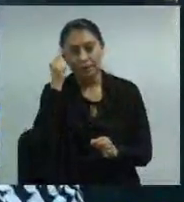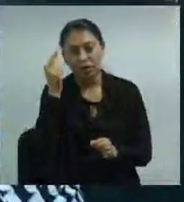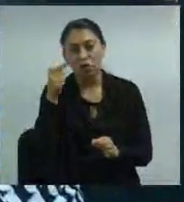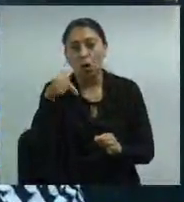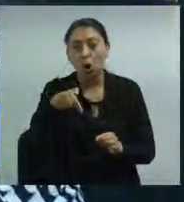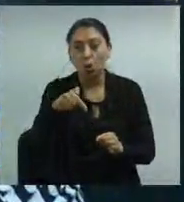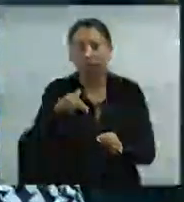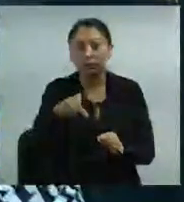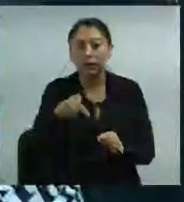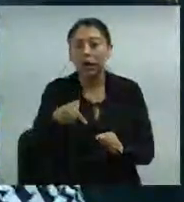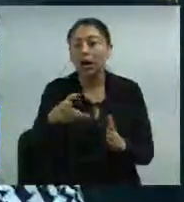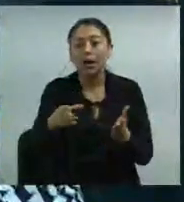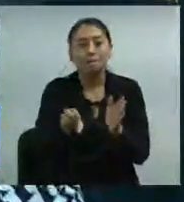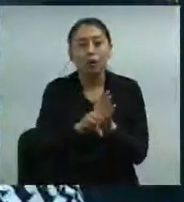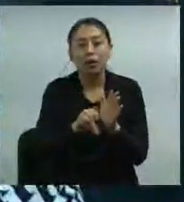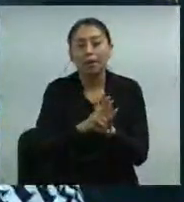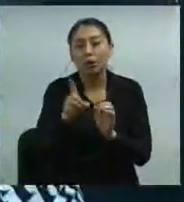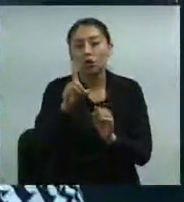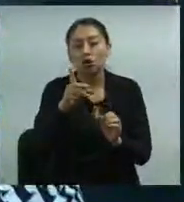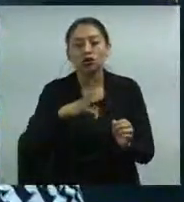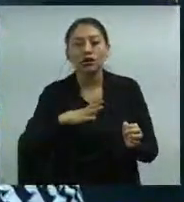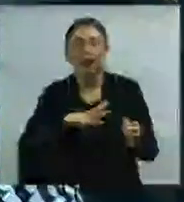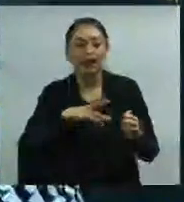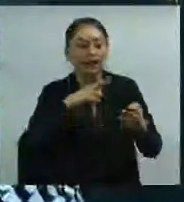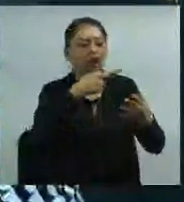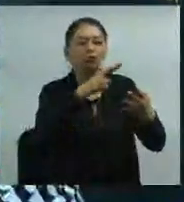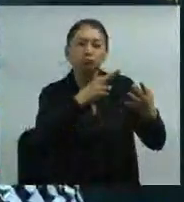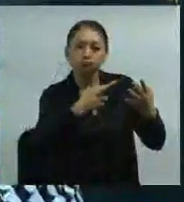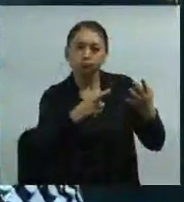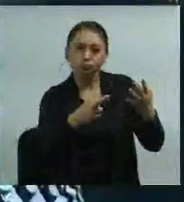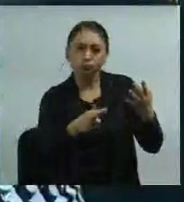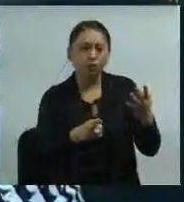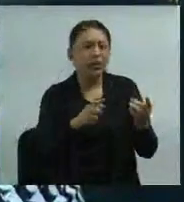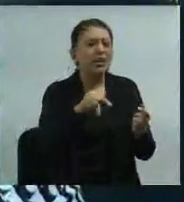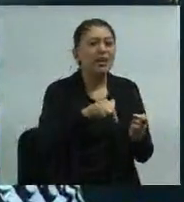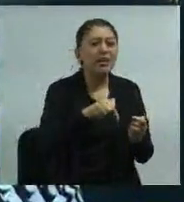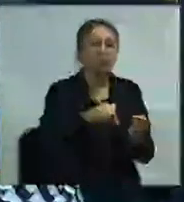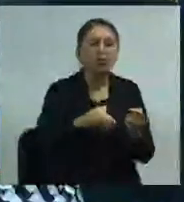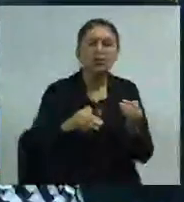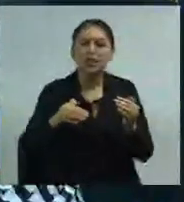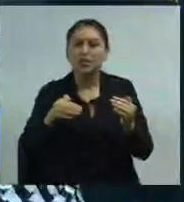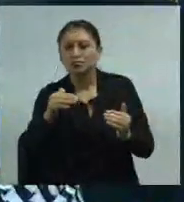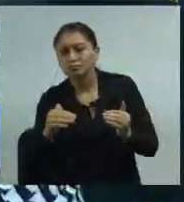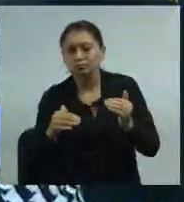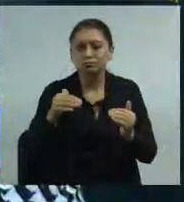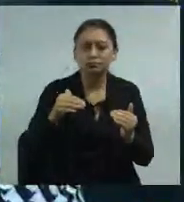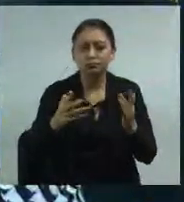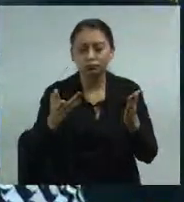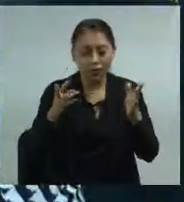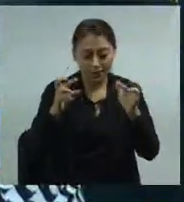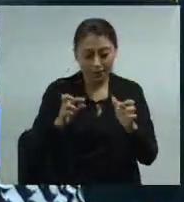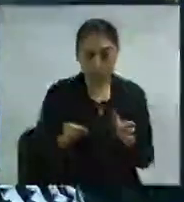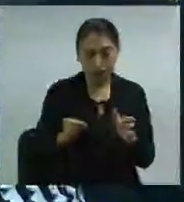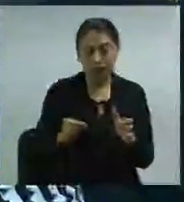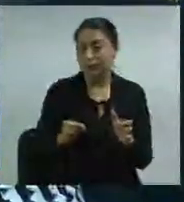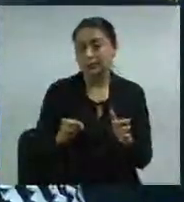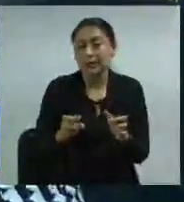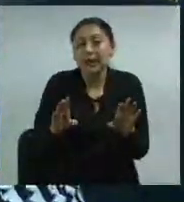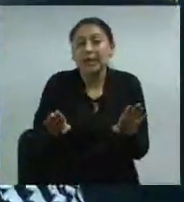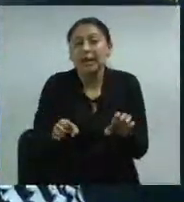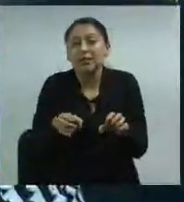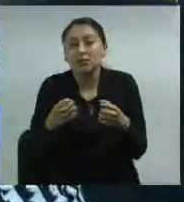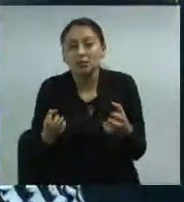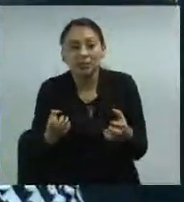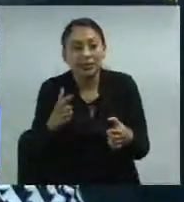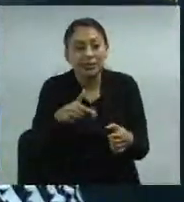tener una tabla de gradación, que esto se queda pues como manipulable a ciertas personas y que al final no se vuelve